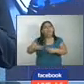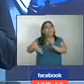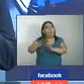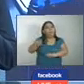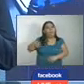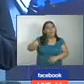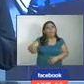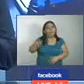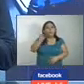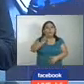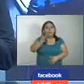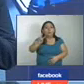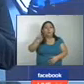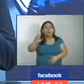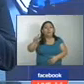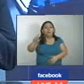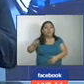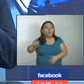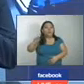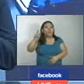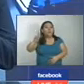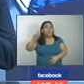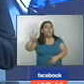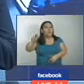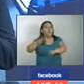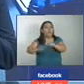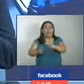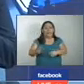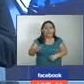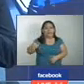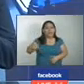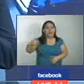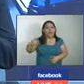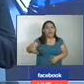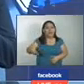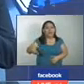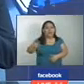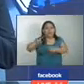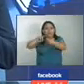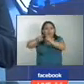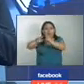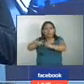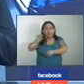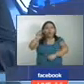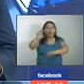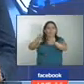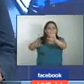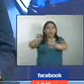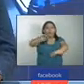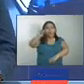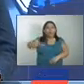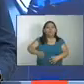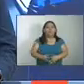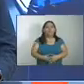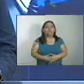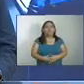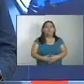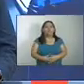223.4 dólares mensuales a partir de este año, un ajuste del 8%. Veamos el informe.